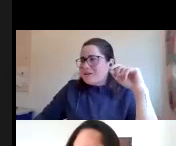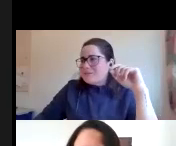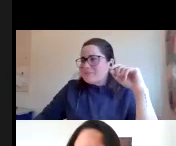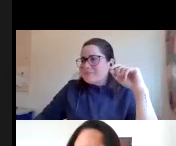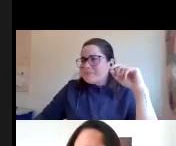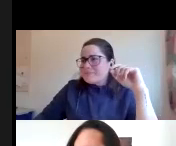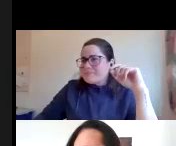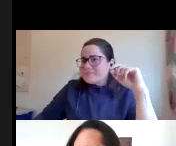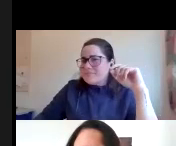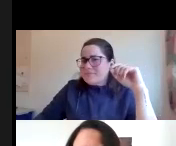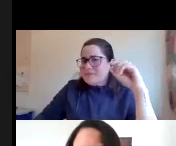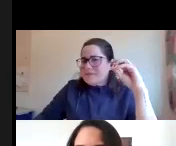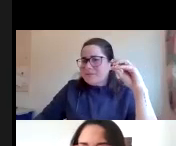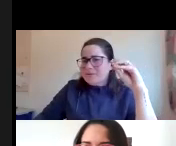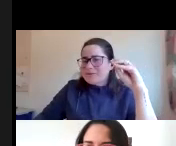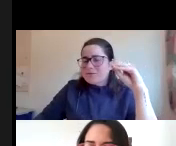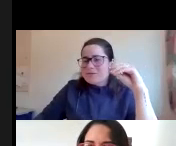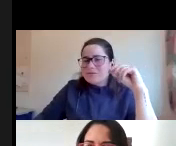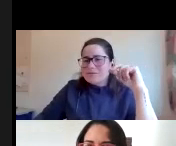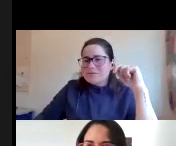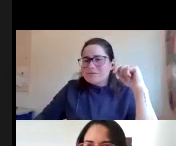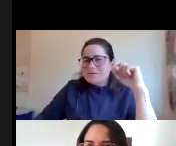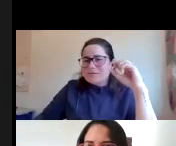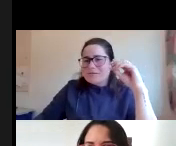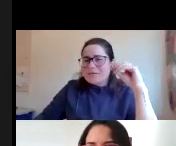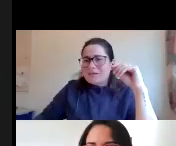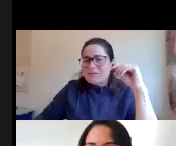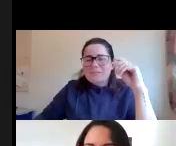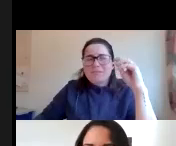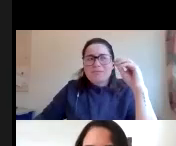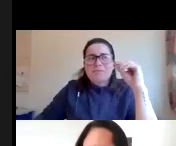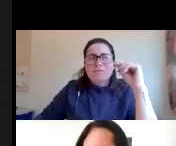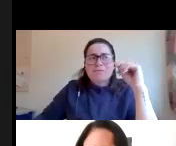son, como digo, son